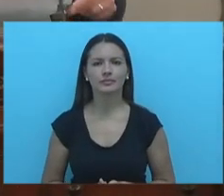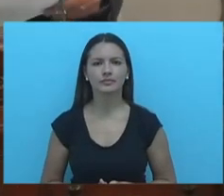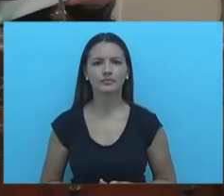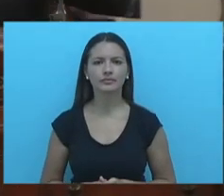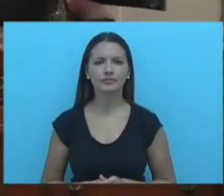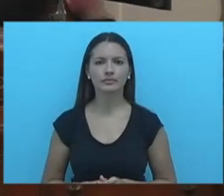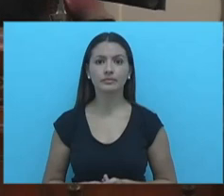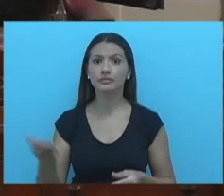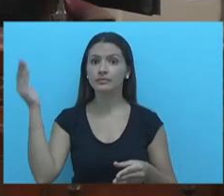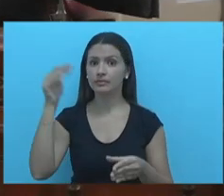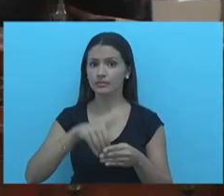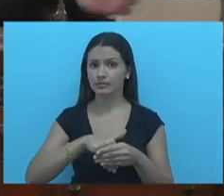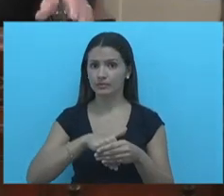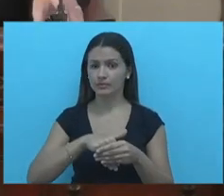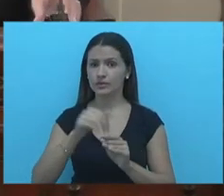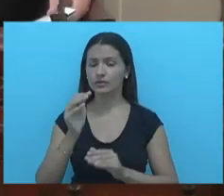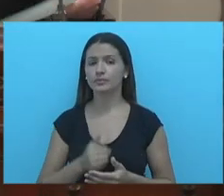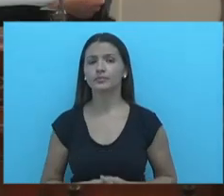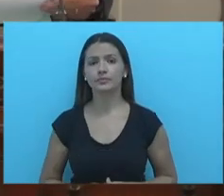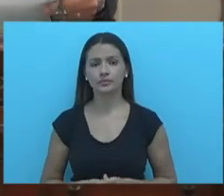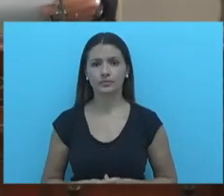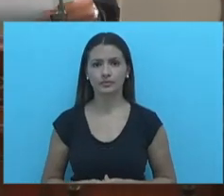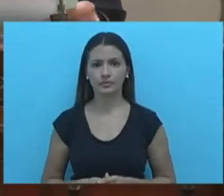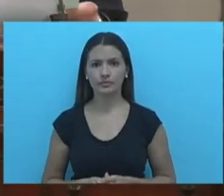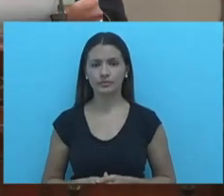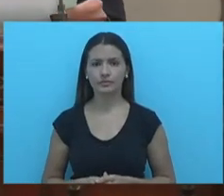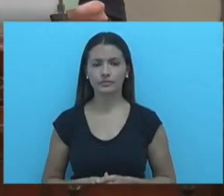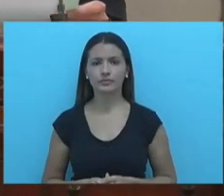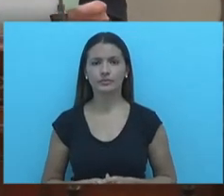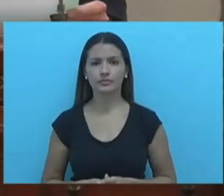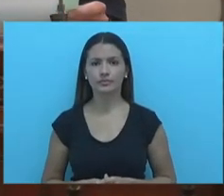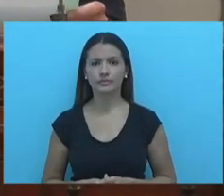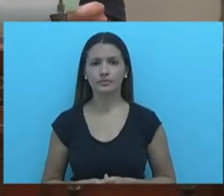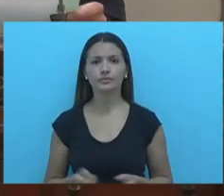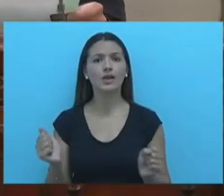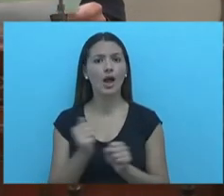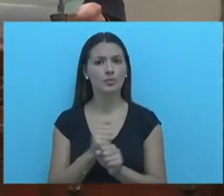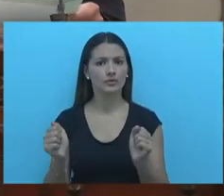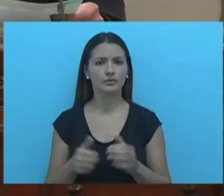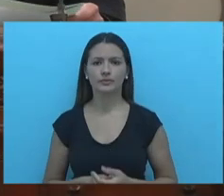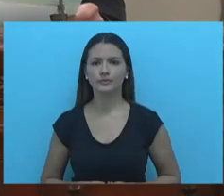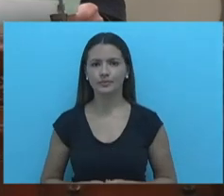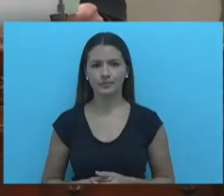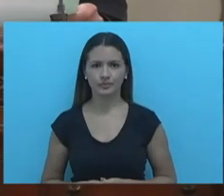Argentina. Bien, a votación el tratamiento sobre tablas, aprobado. A votación el proyecto en consideración, aprobado.